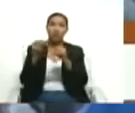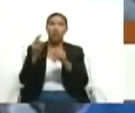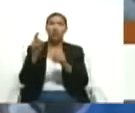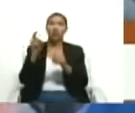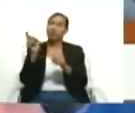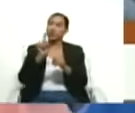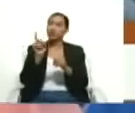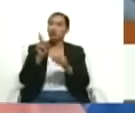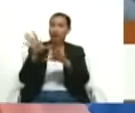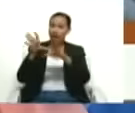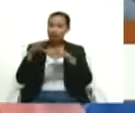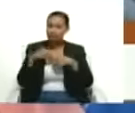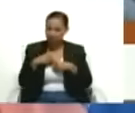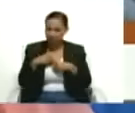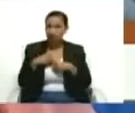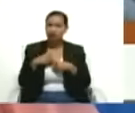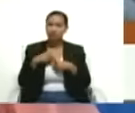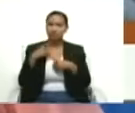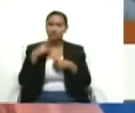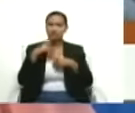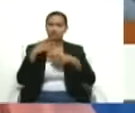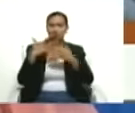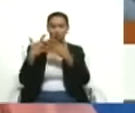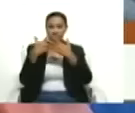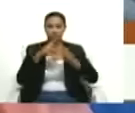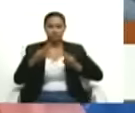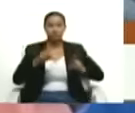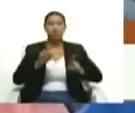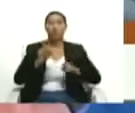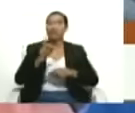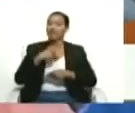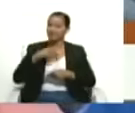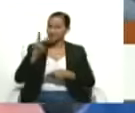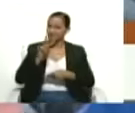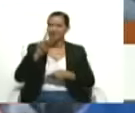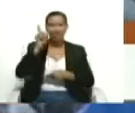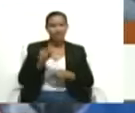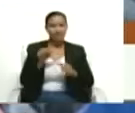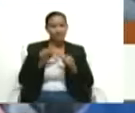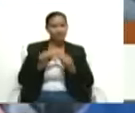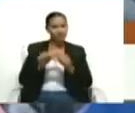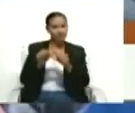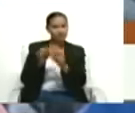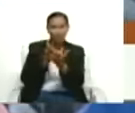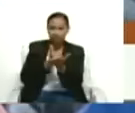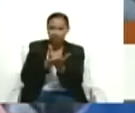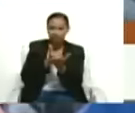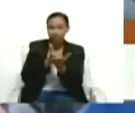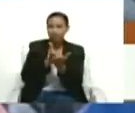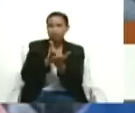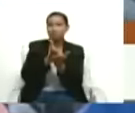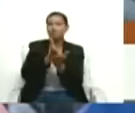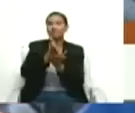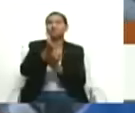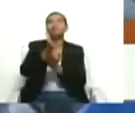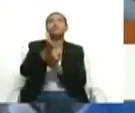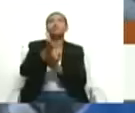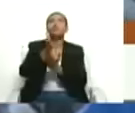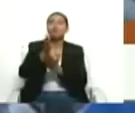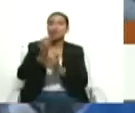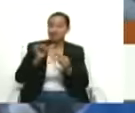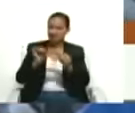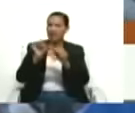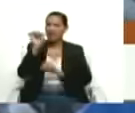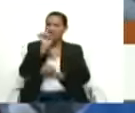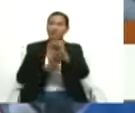y donde Venezuela debe persistir en su camino en las décadas que le toque vivir y